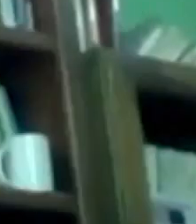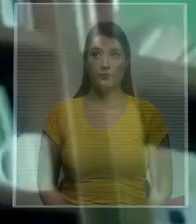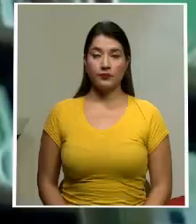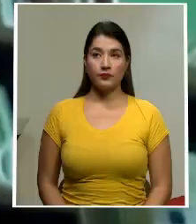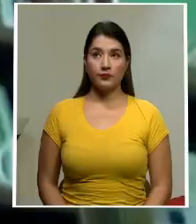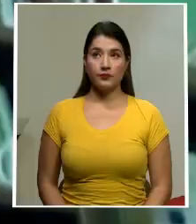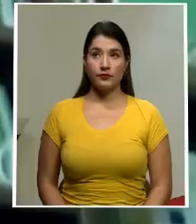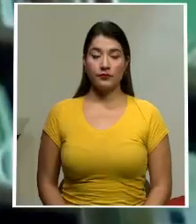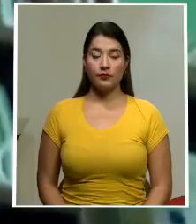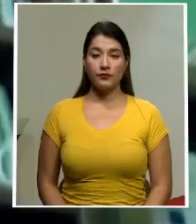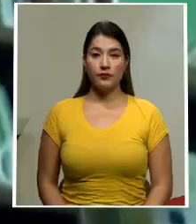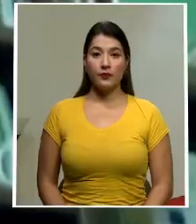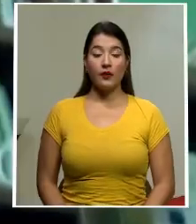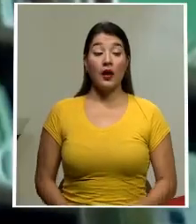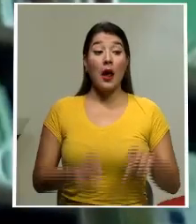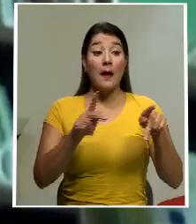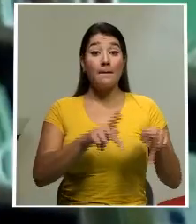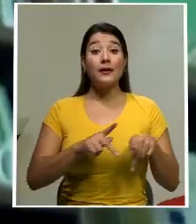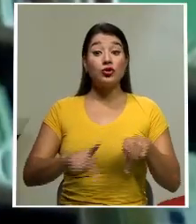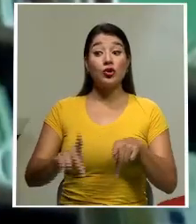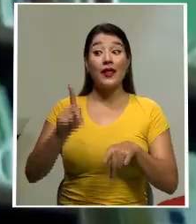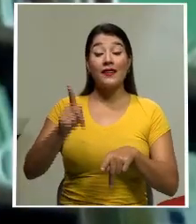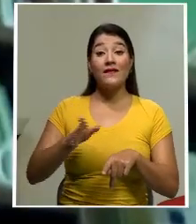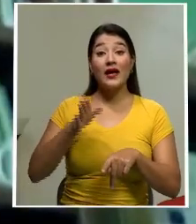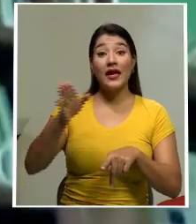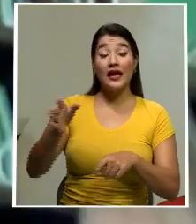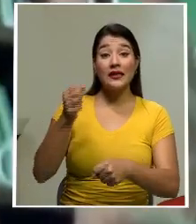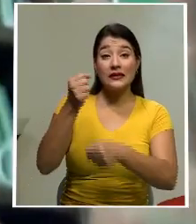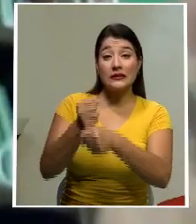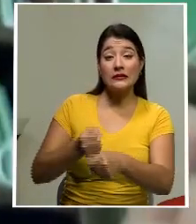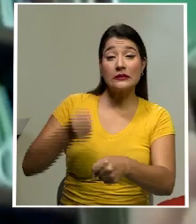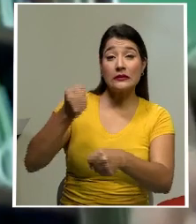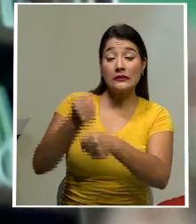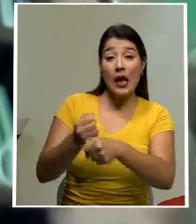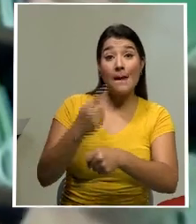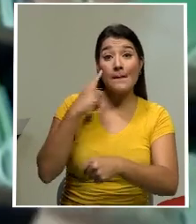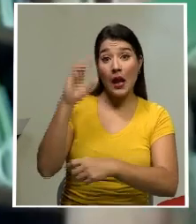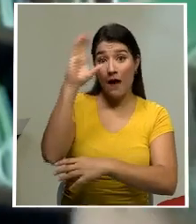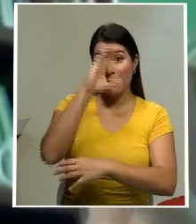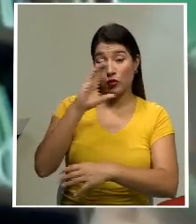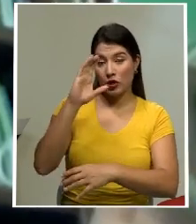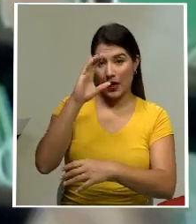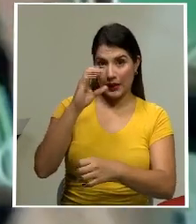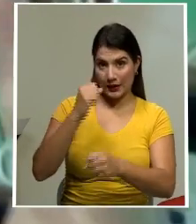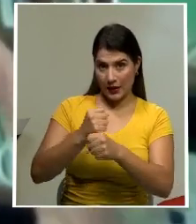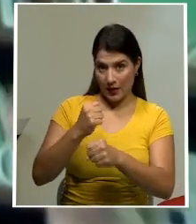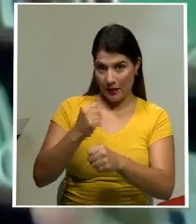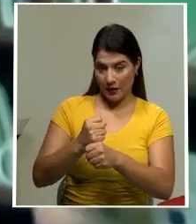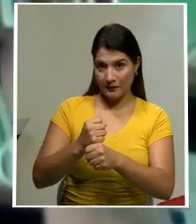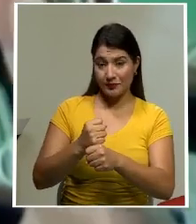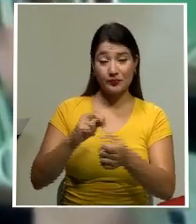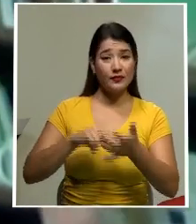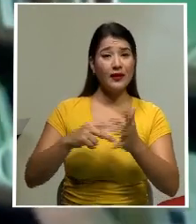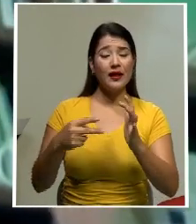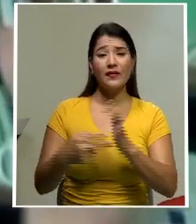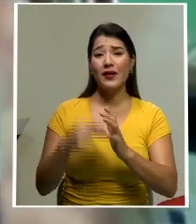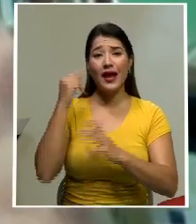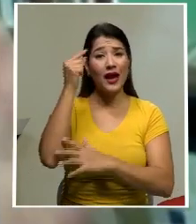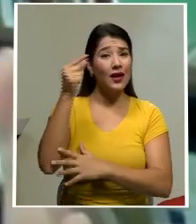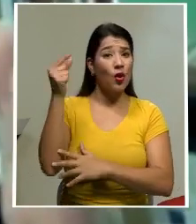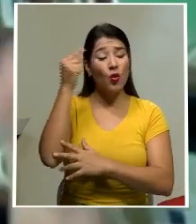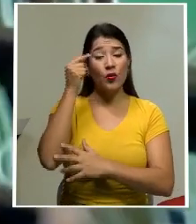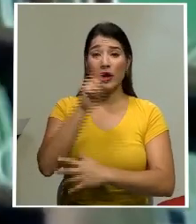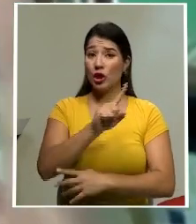real como dice la gente, a pulsearla para buscar trabajo. Es decir, que el gobierno no ha tenido los equilibrios y